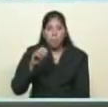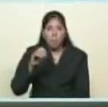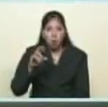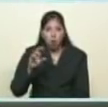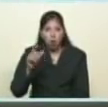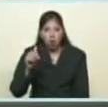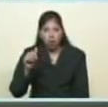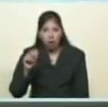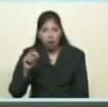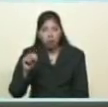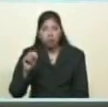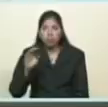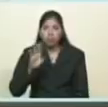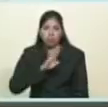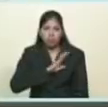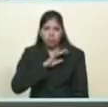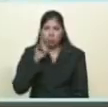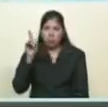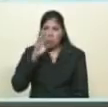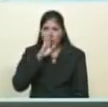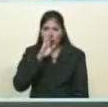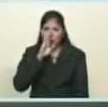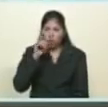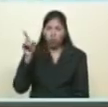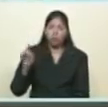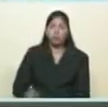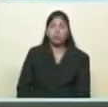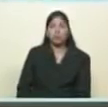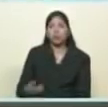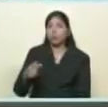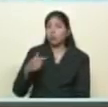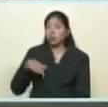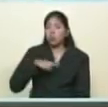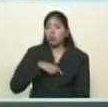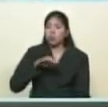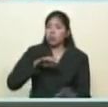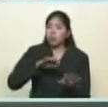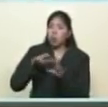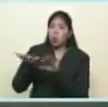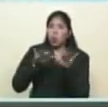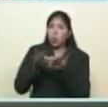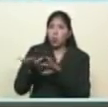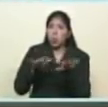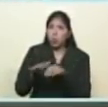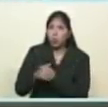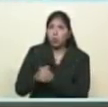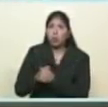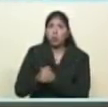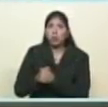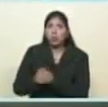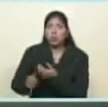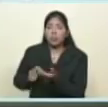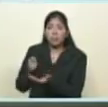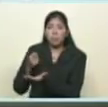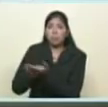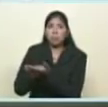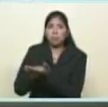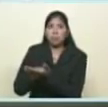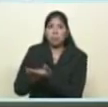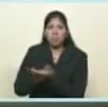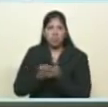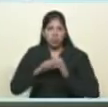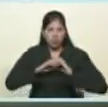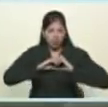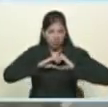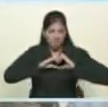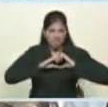Se sacó el comunicado, depositamos el dinerito. Qué dolor, le digo. Siento como que me agarraran el corazón y me lo